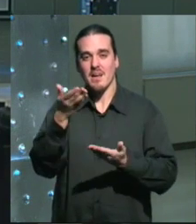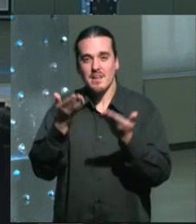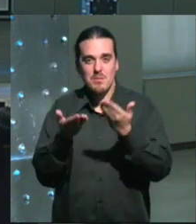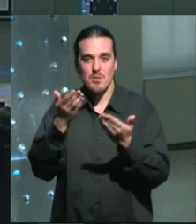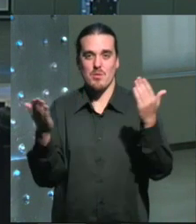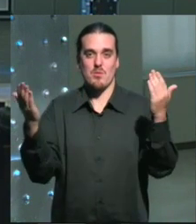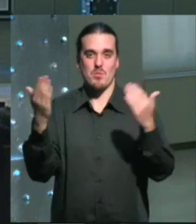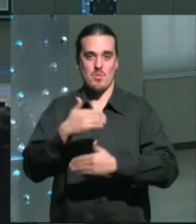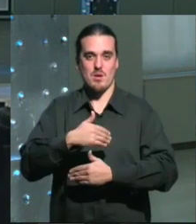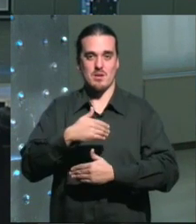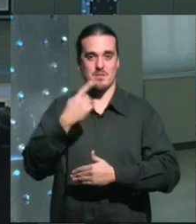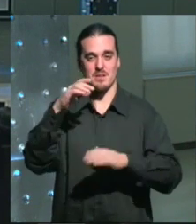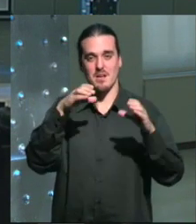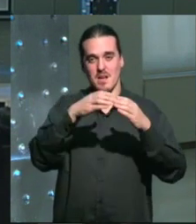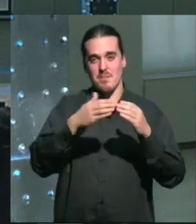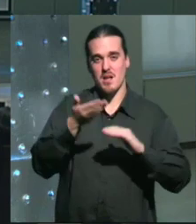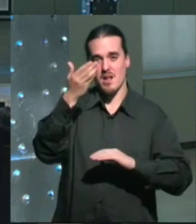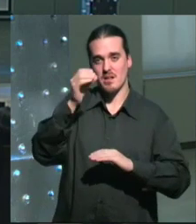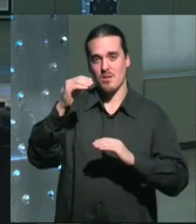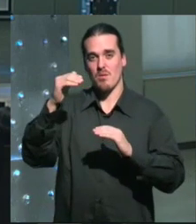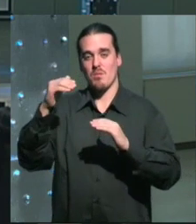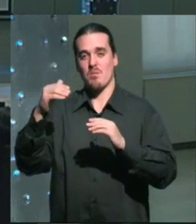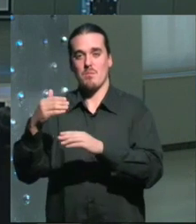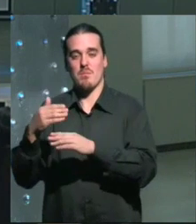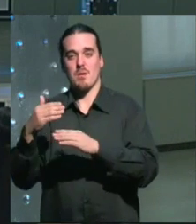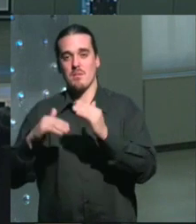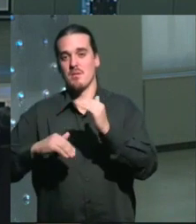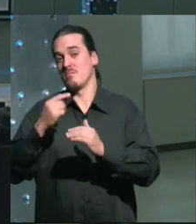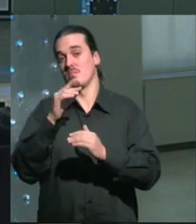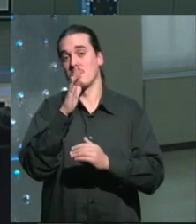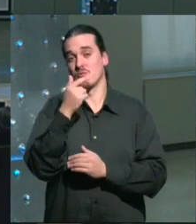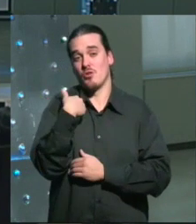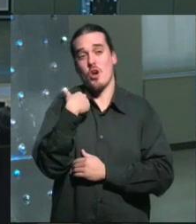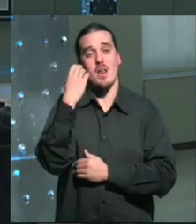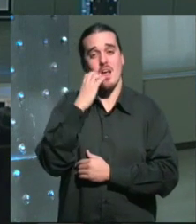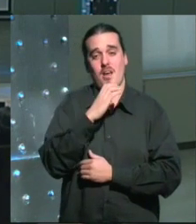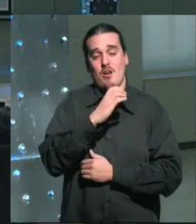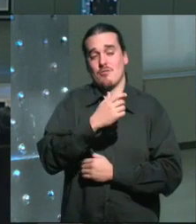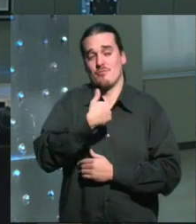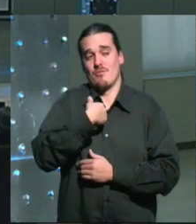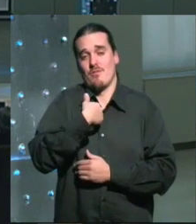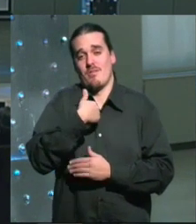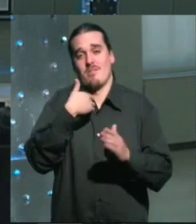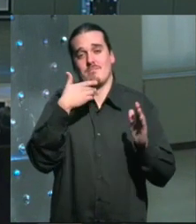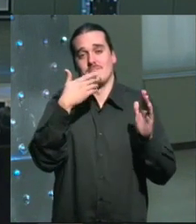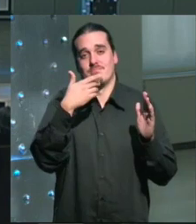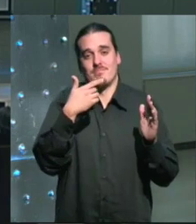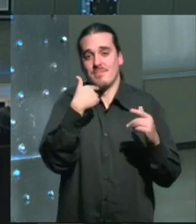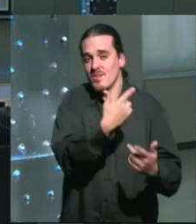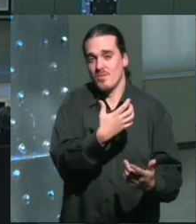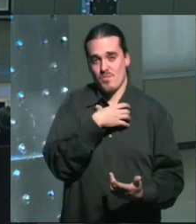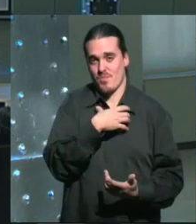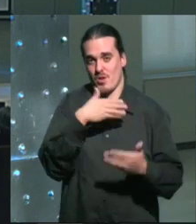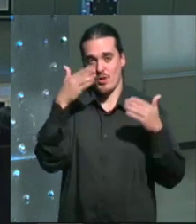mucho que ver con la estructura cerrada de los partidos. Entonces, yo no a Rajoy, pero a ti y a todas las personas aquí les pediría